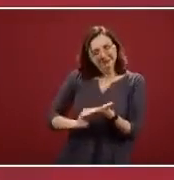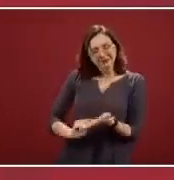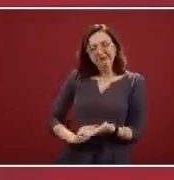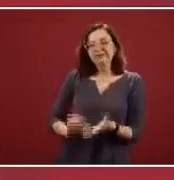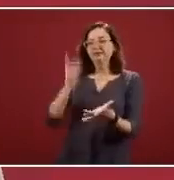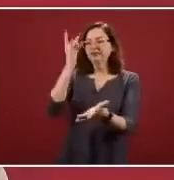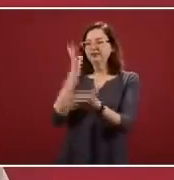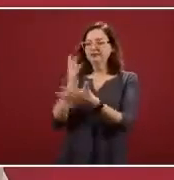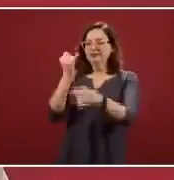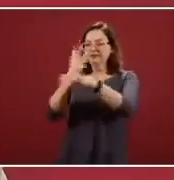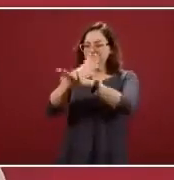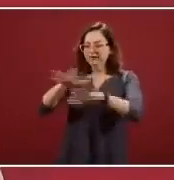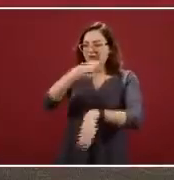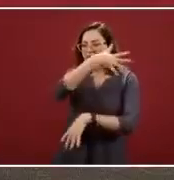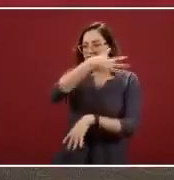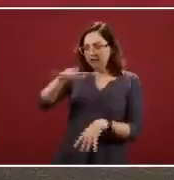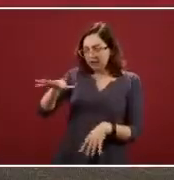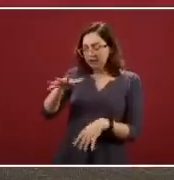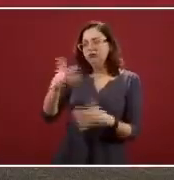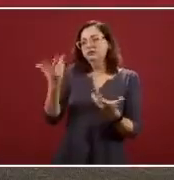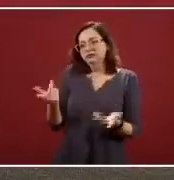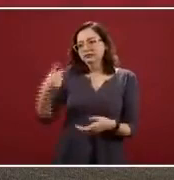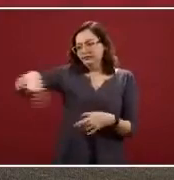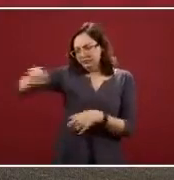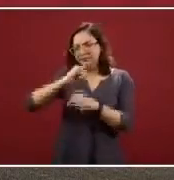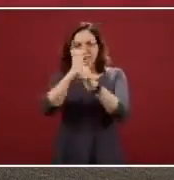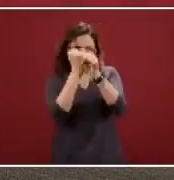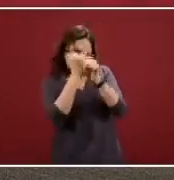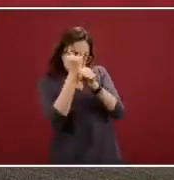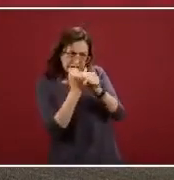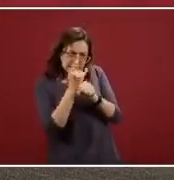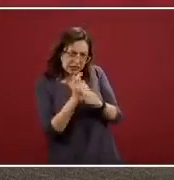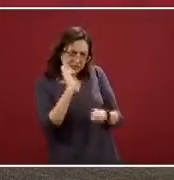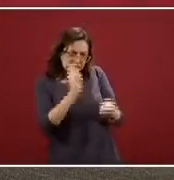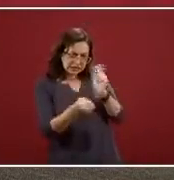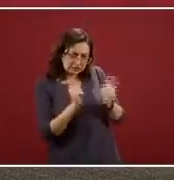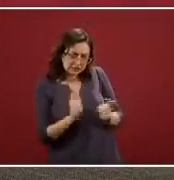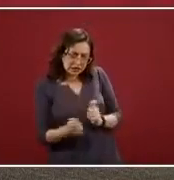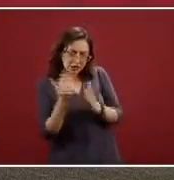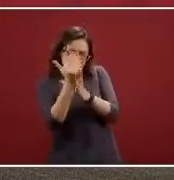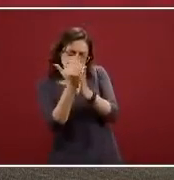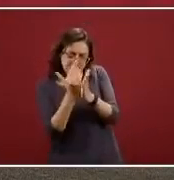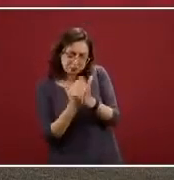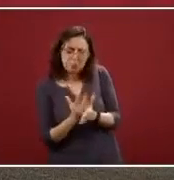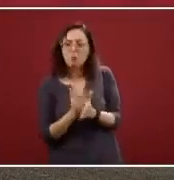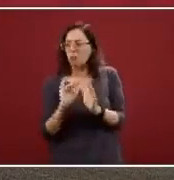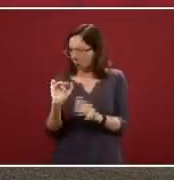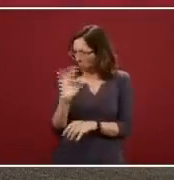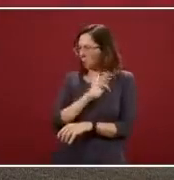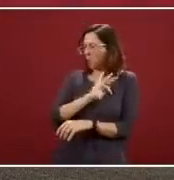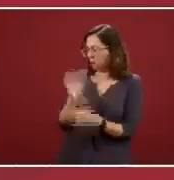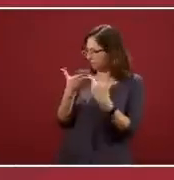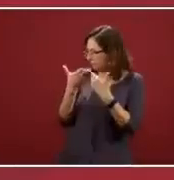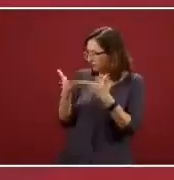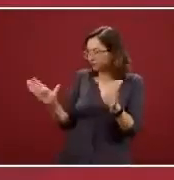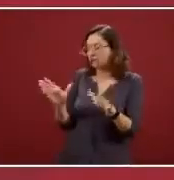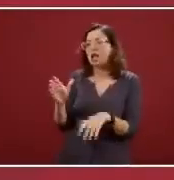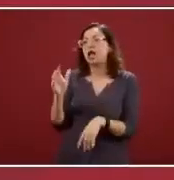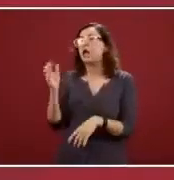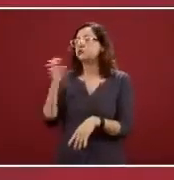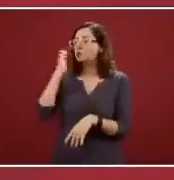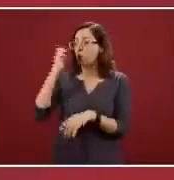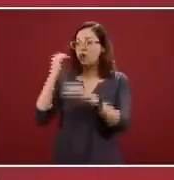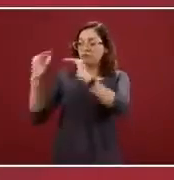generales precisamente para efectos de investigaciones, para efectos de protocolos. Nosotros estamos abiertos a la academia, hemos tenido